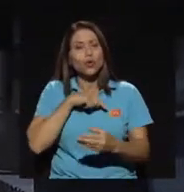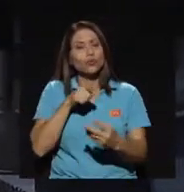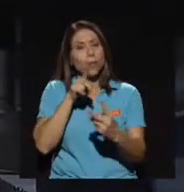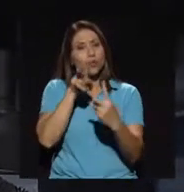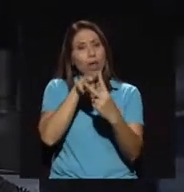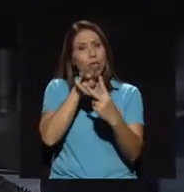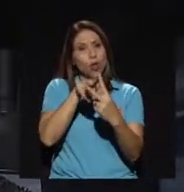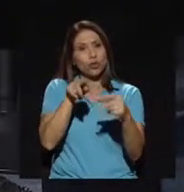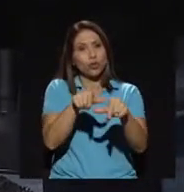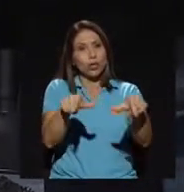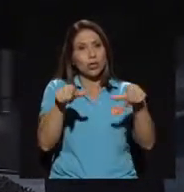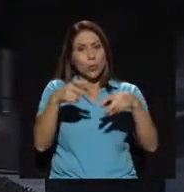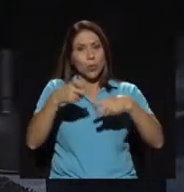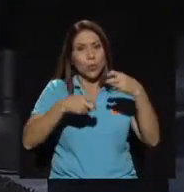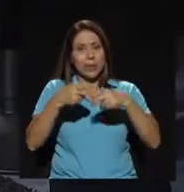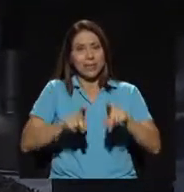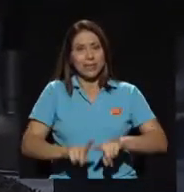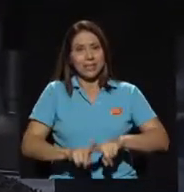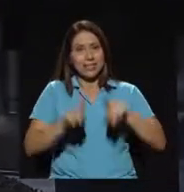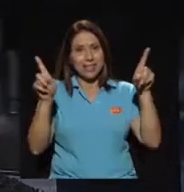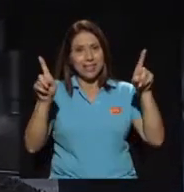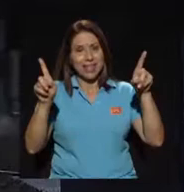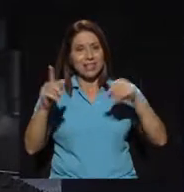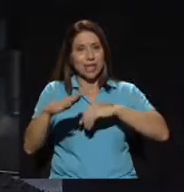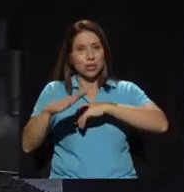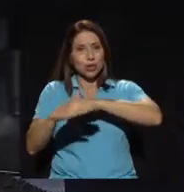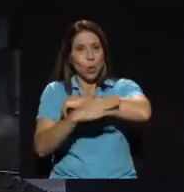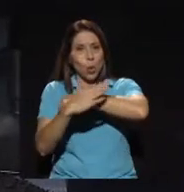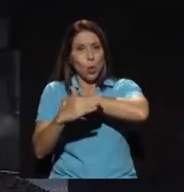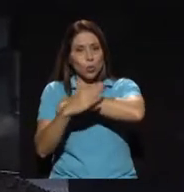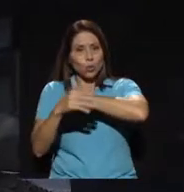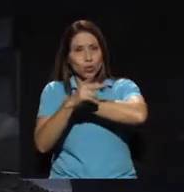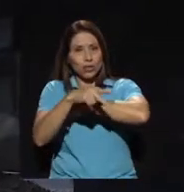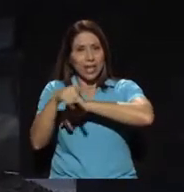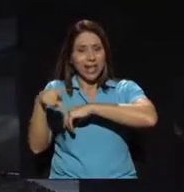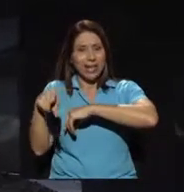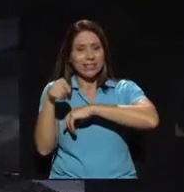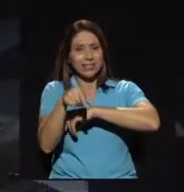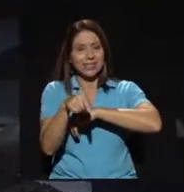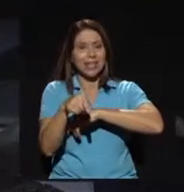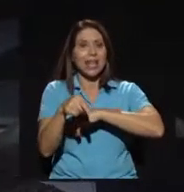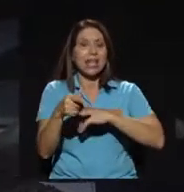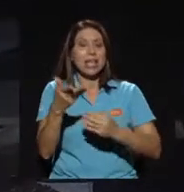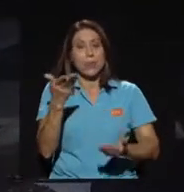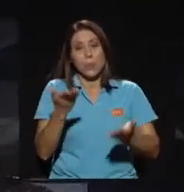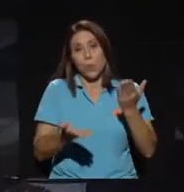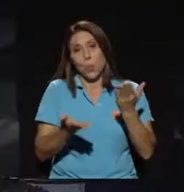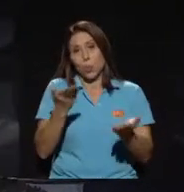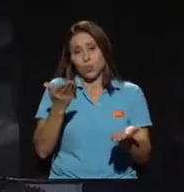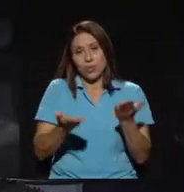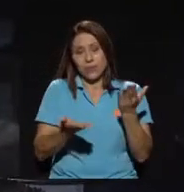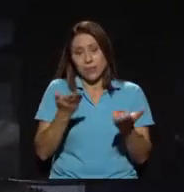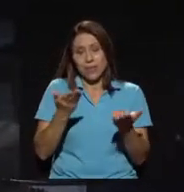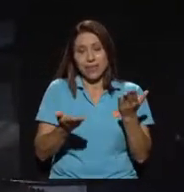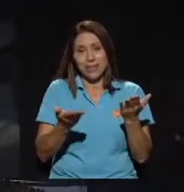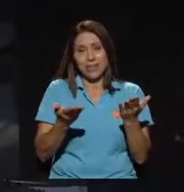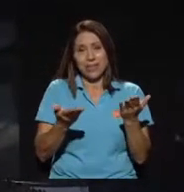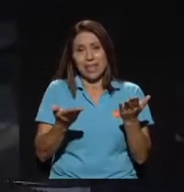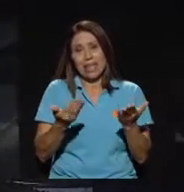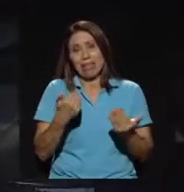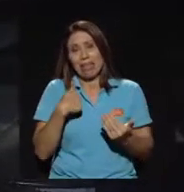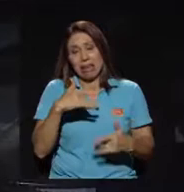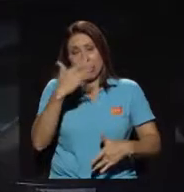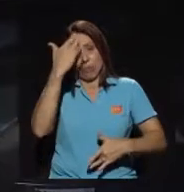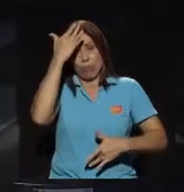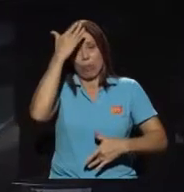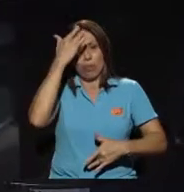problemáticas distintas, que son costeras, que posiblemente tienen de manera significativa el dengue y